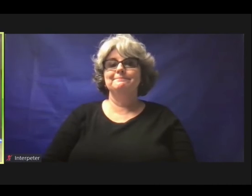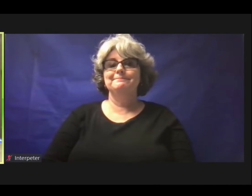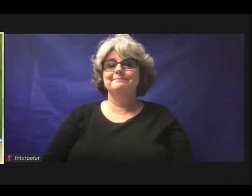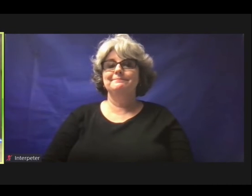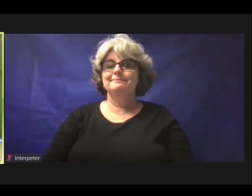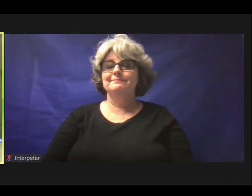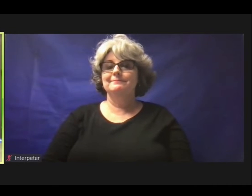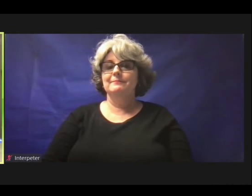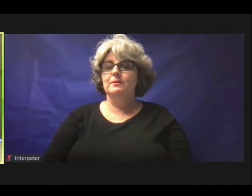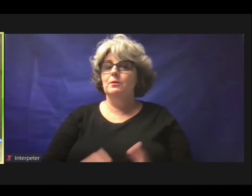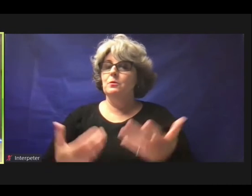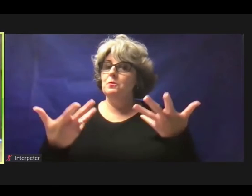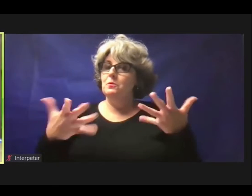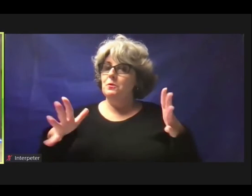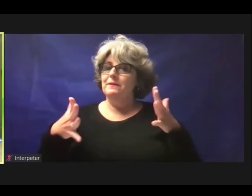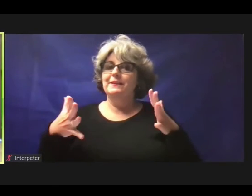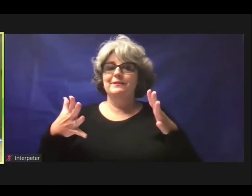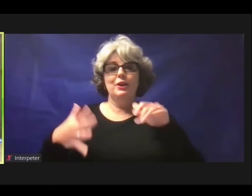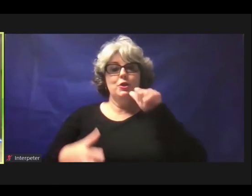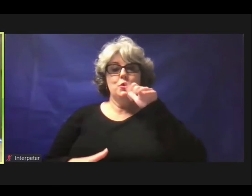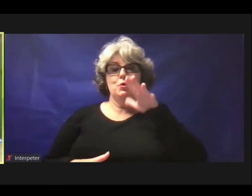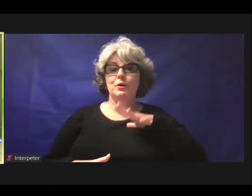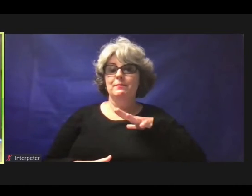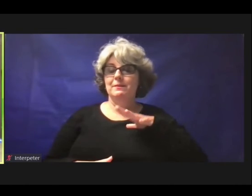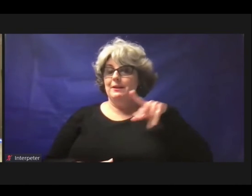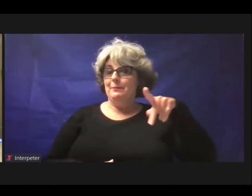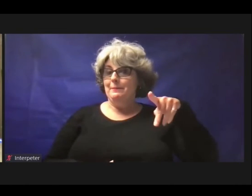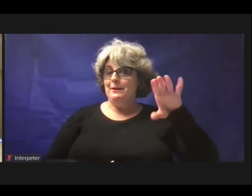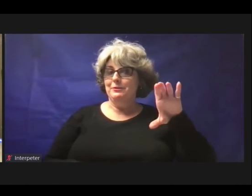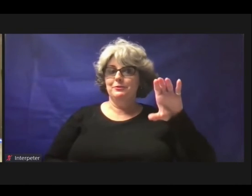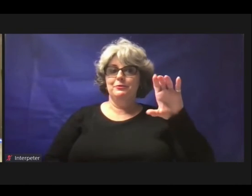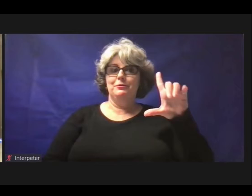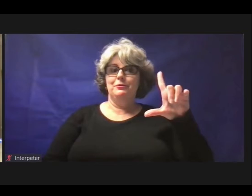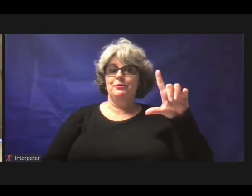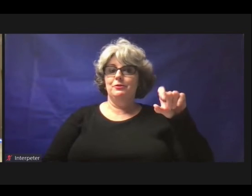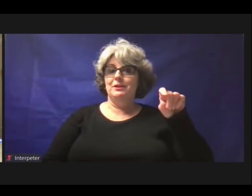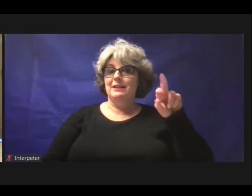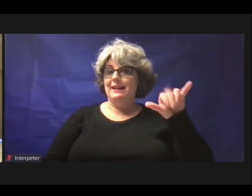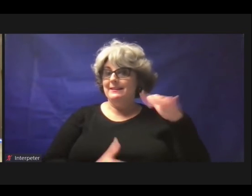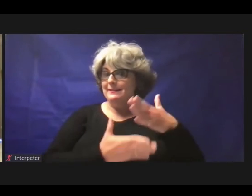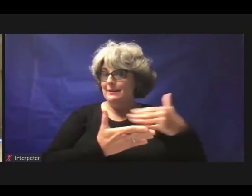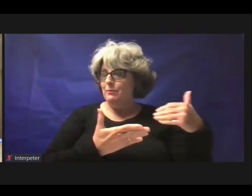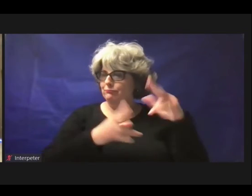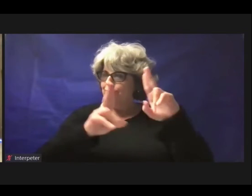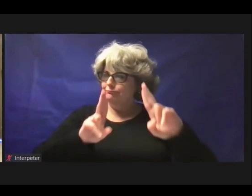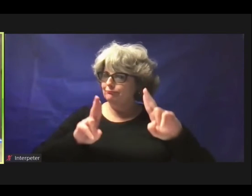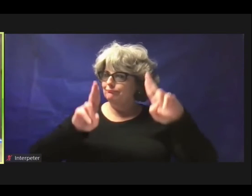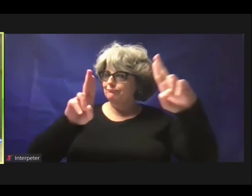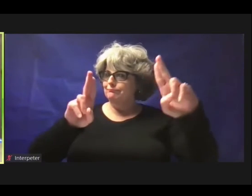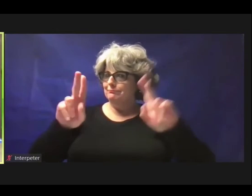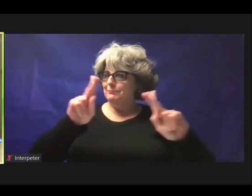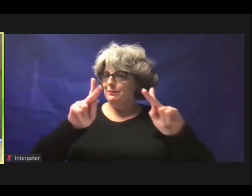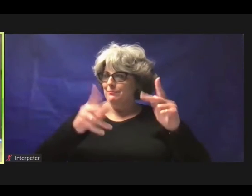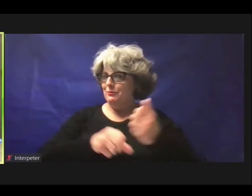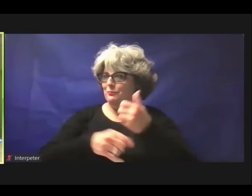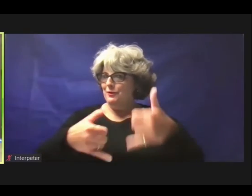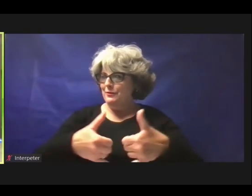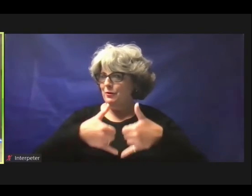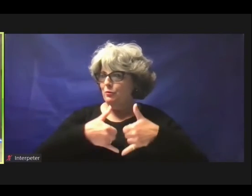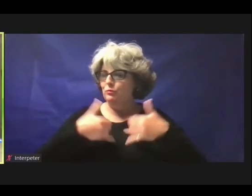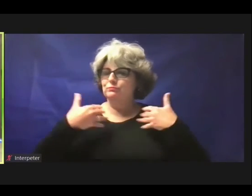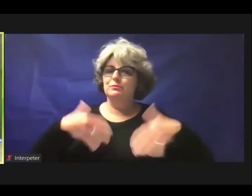So this concludes the Women of Peace Corps Legacies portion of honoring our awardees,